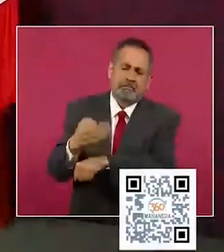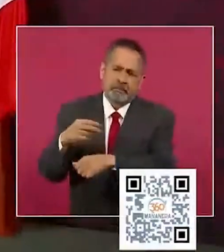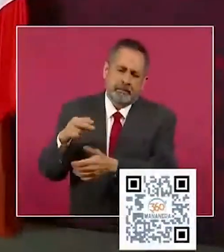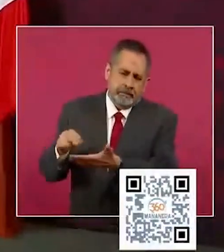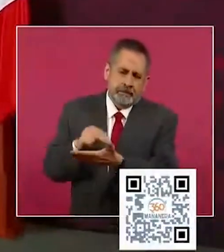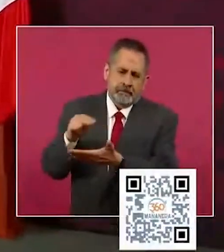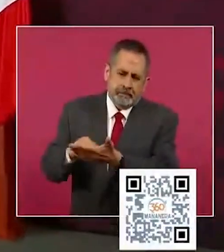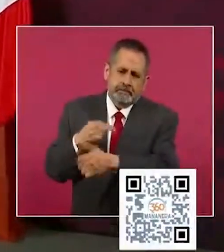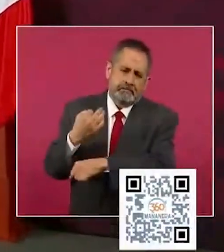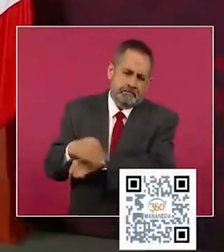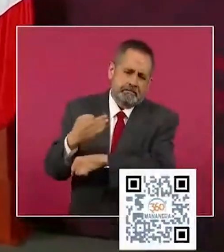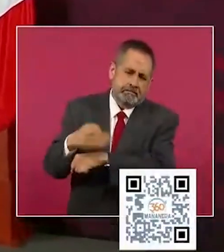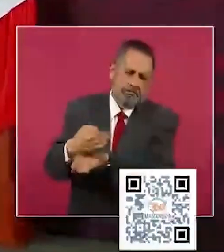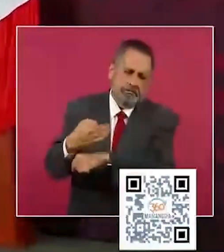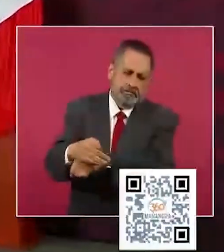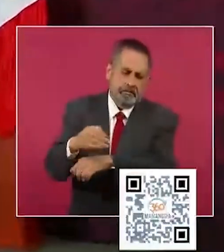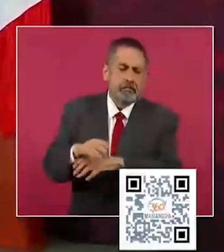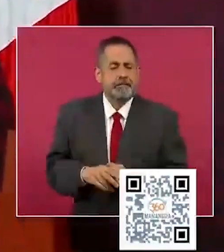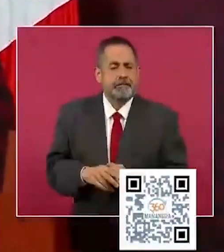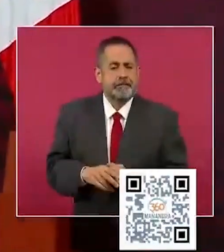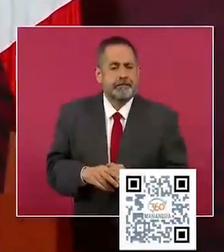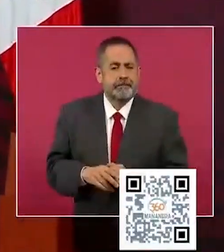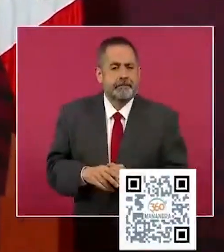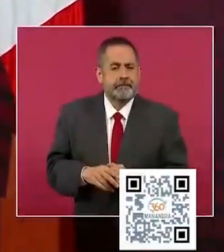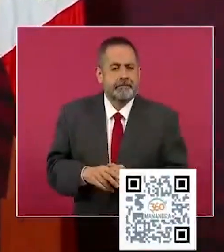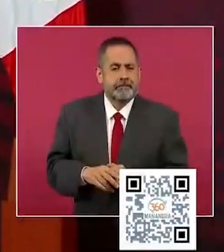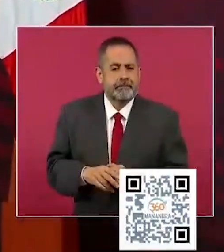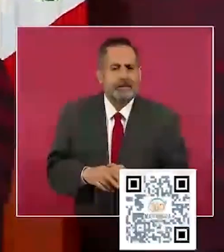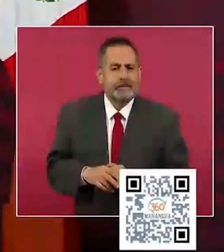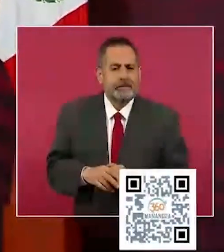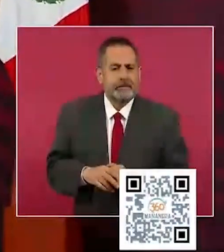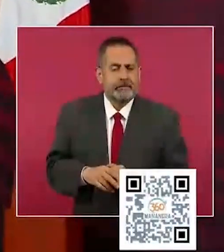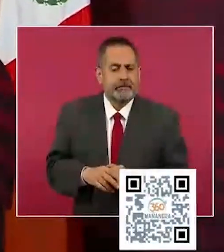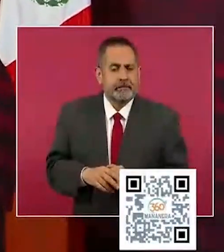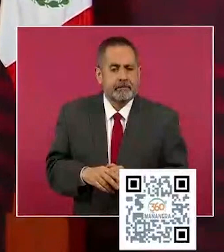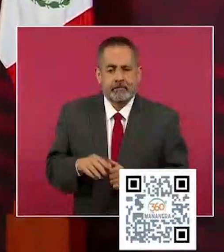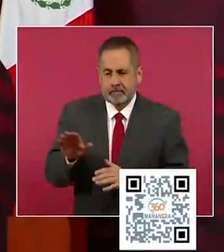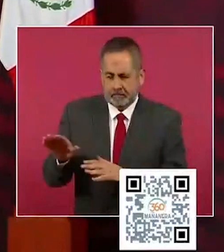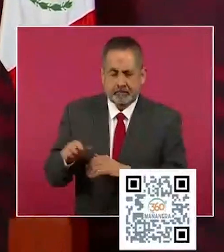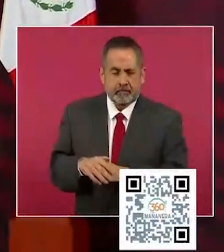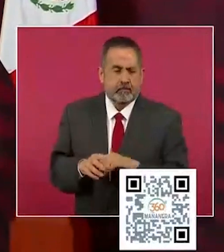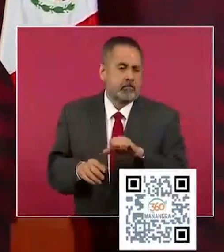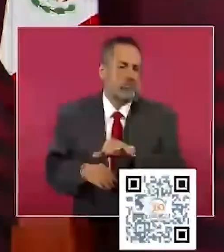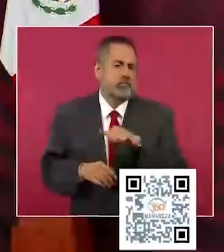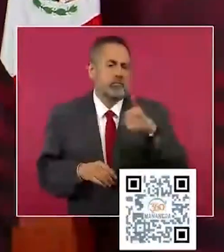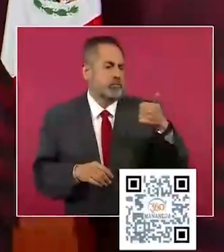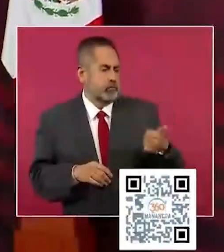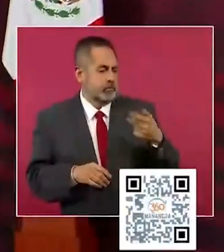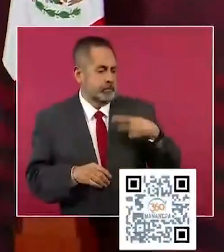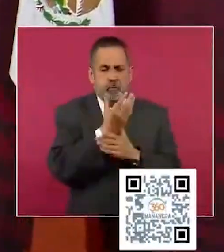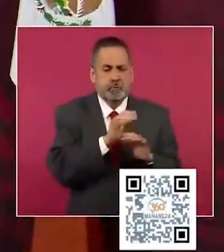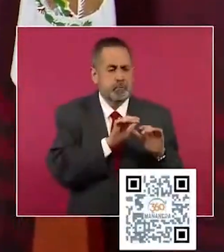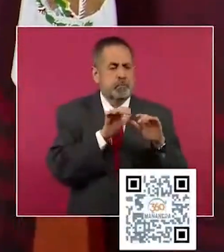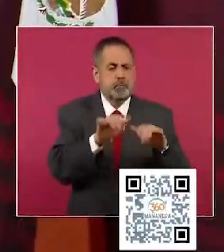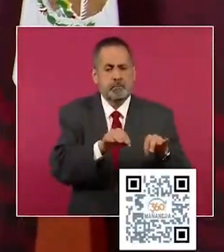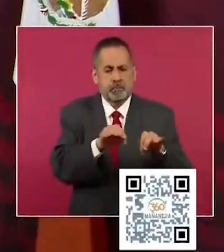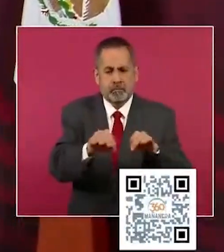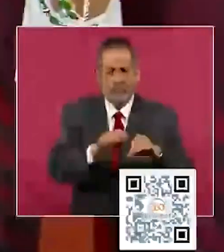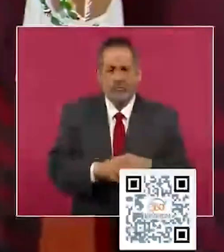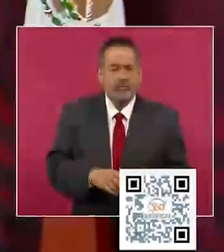por contrato y entraba después un trabajador sea con menos antigüedad